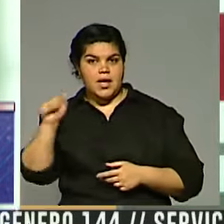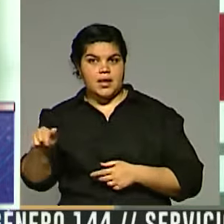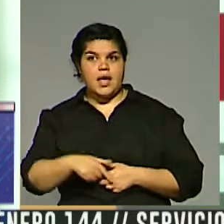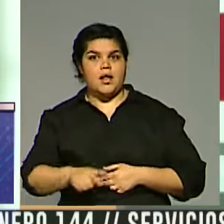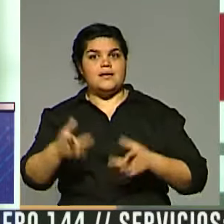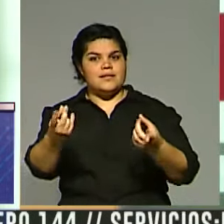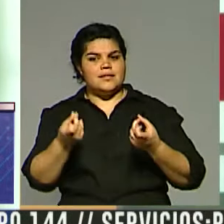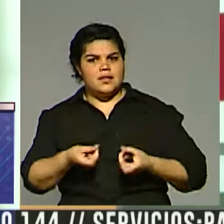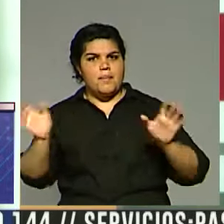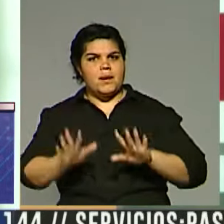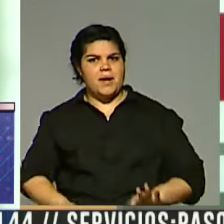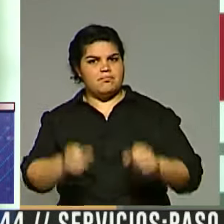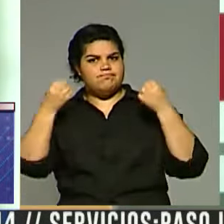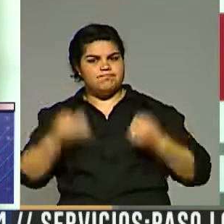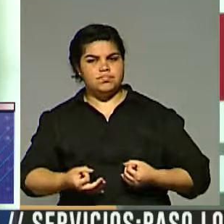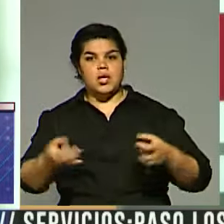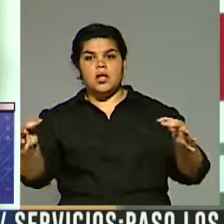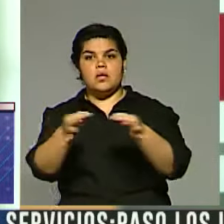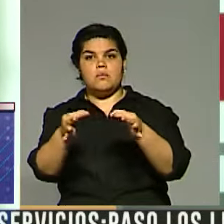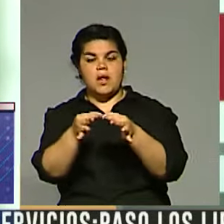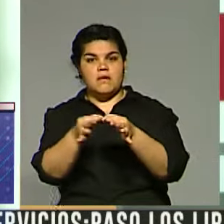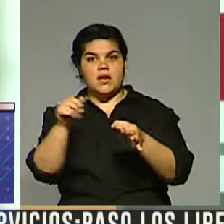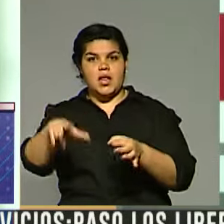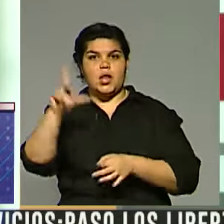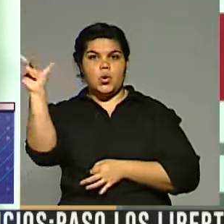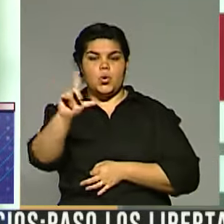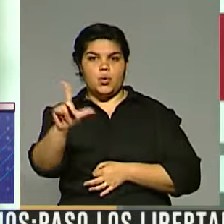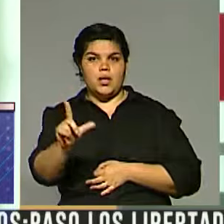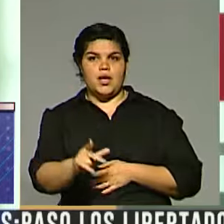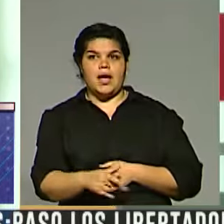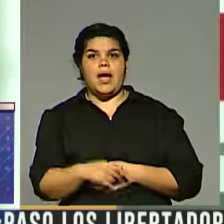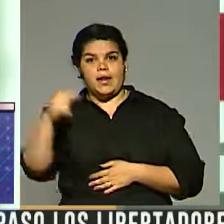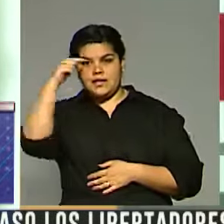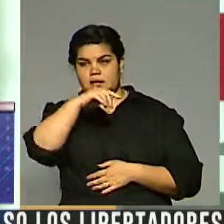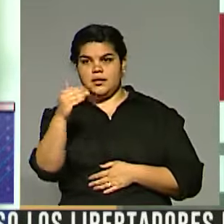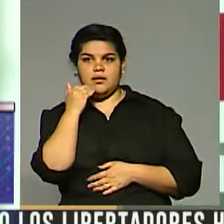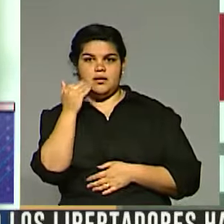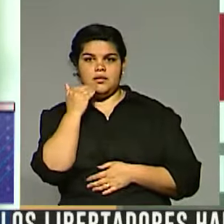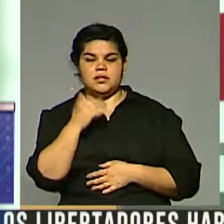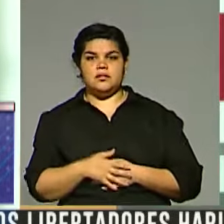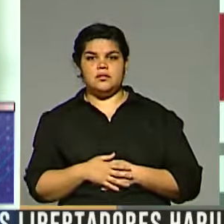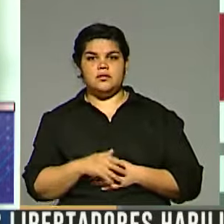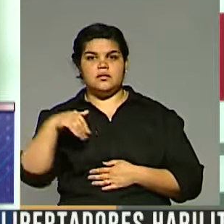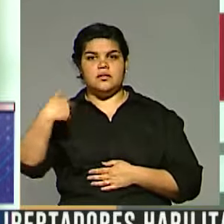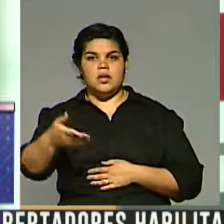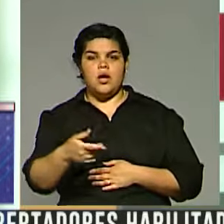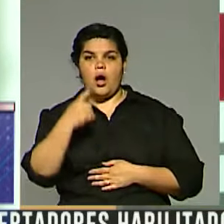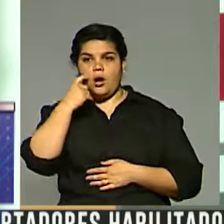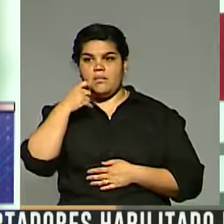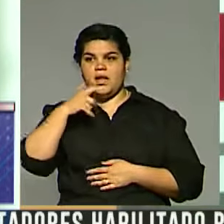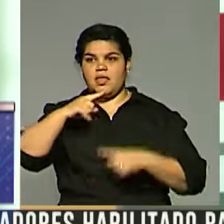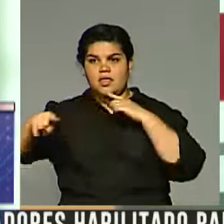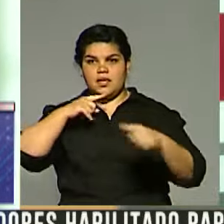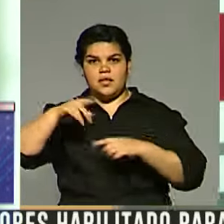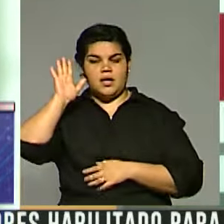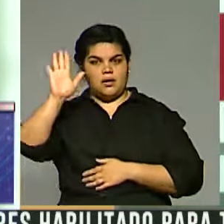Estadio Malvinas Argentina ante Defensa y Justicia el día lunes a las 19. Ya empezaron los entrenamientos, Diego Dabó empieza a pensar el equipo. Si